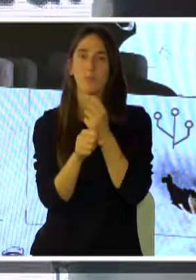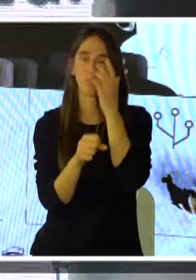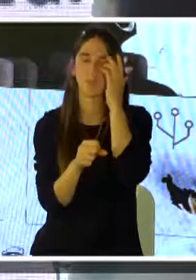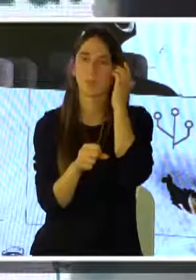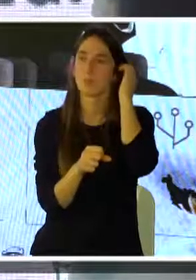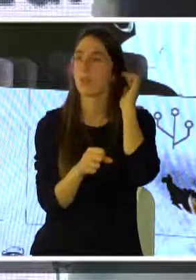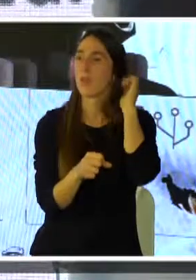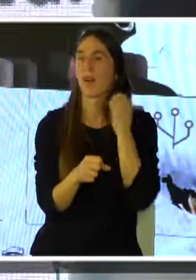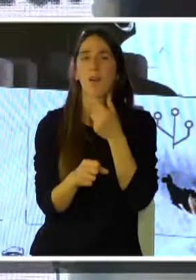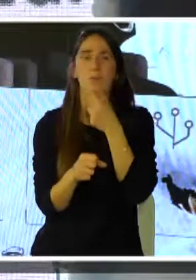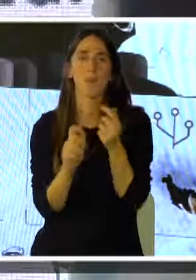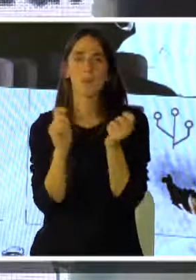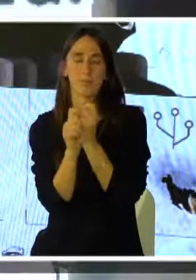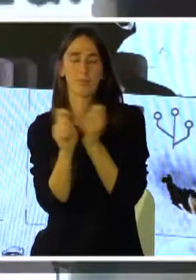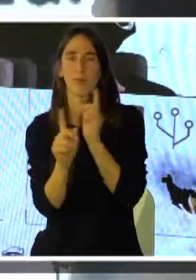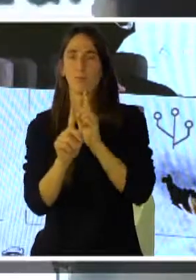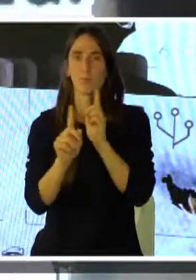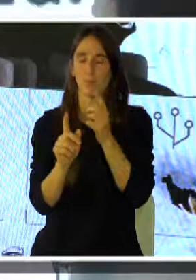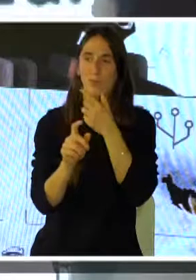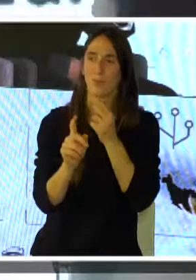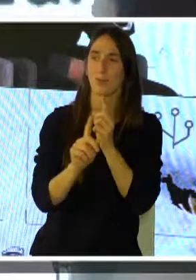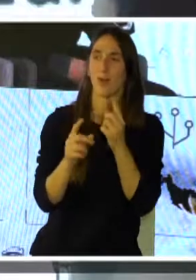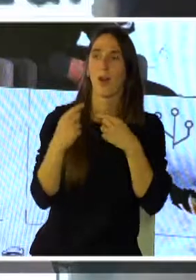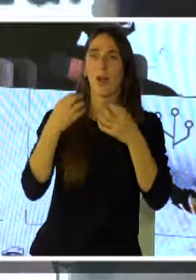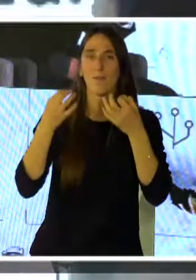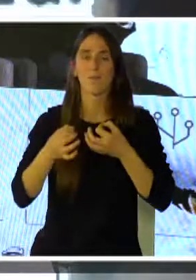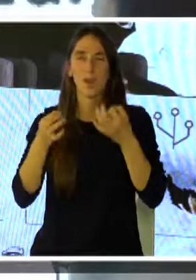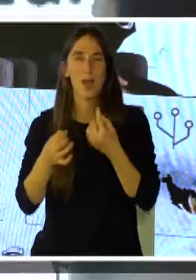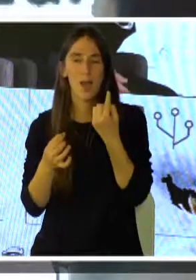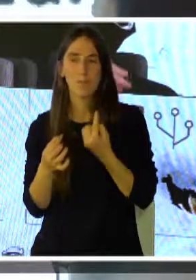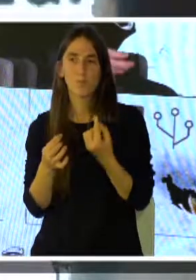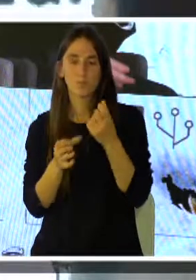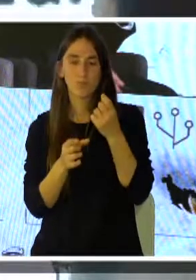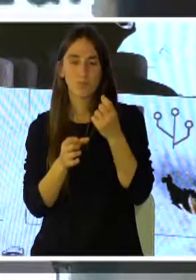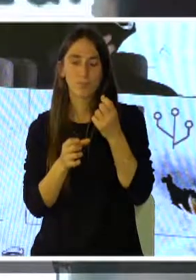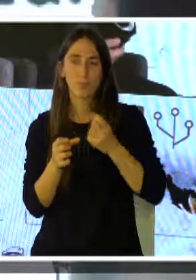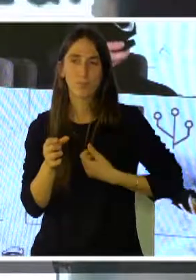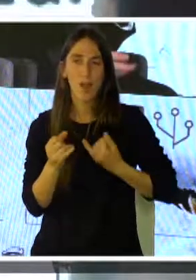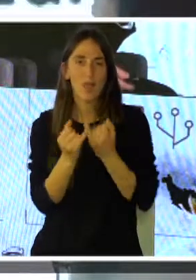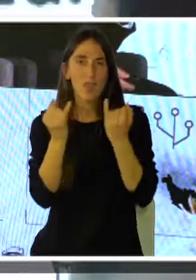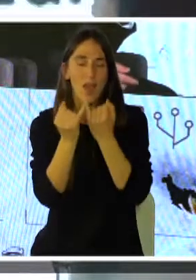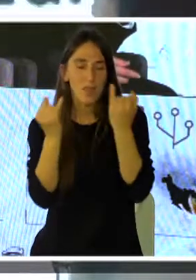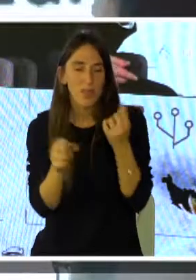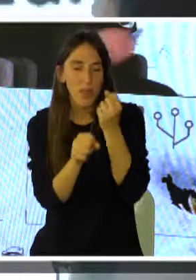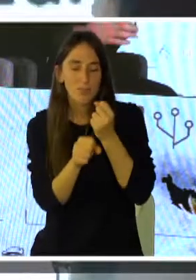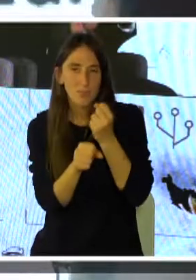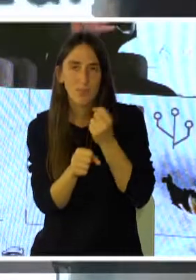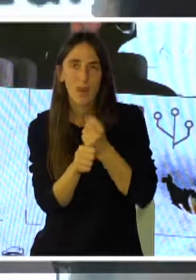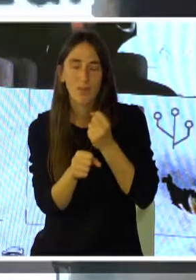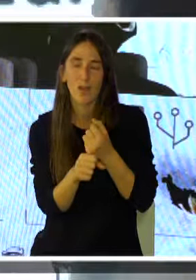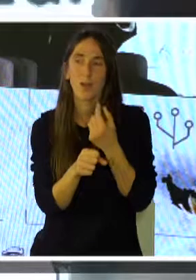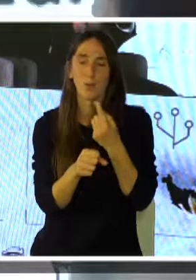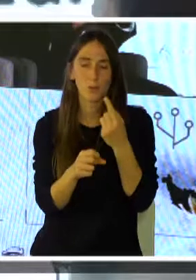es fácil cambiar y no es tan así, porque uno en realidad a nivel operativo, en el día a día, uno